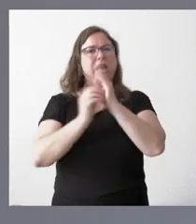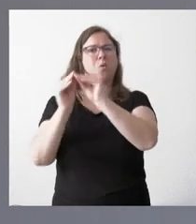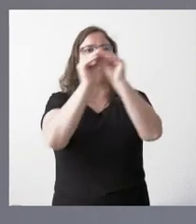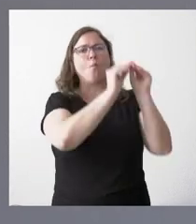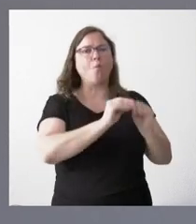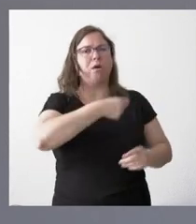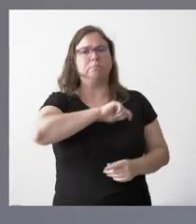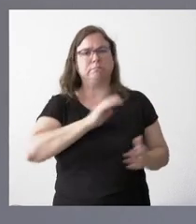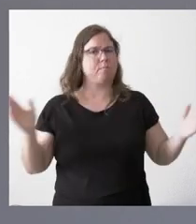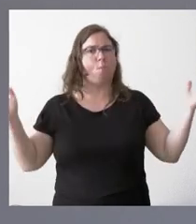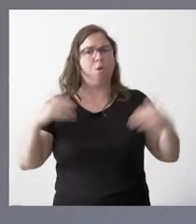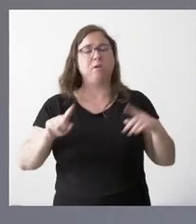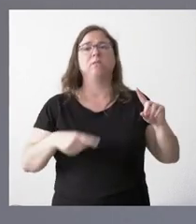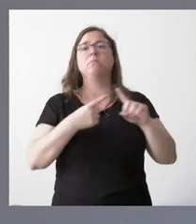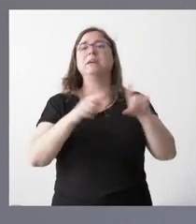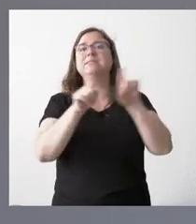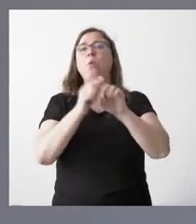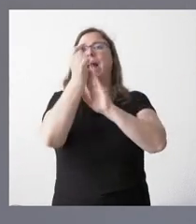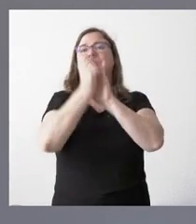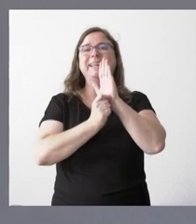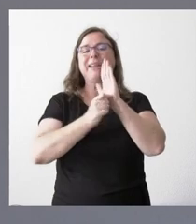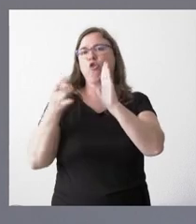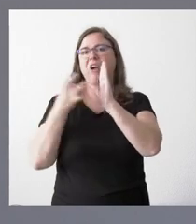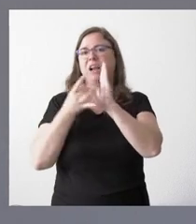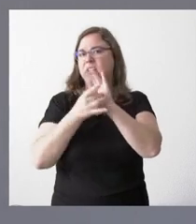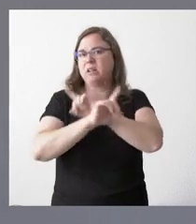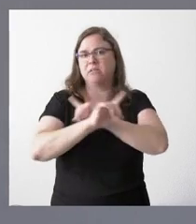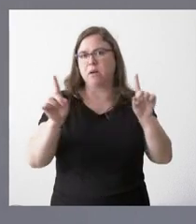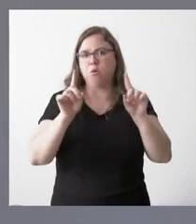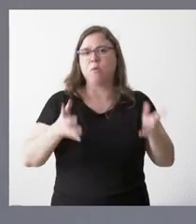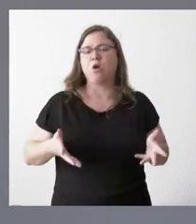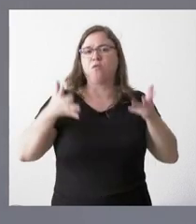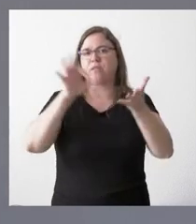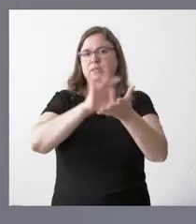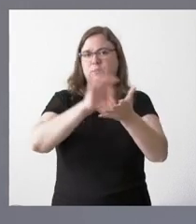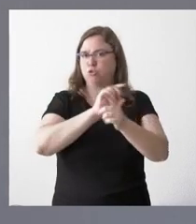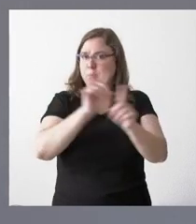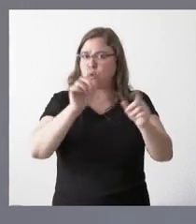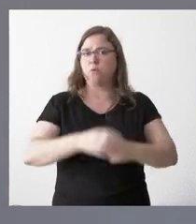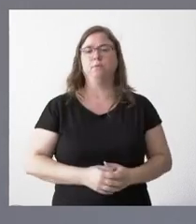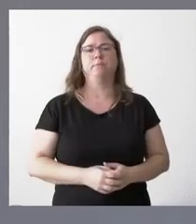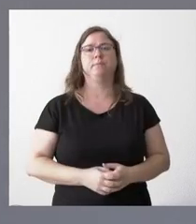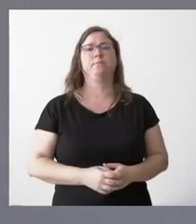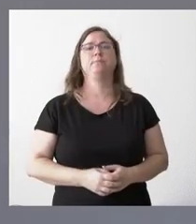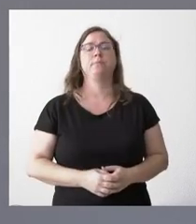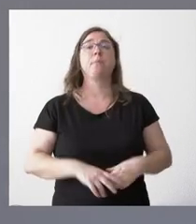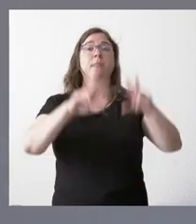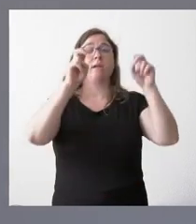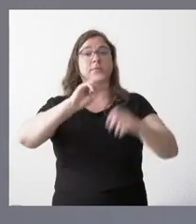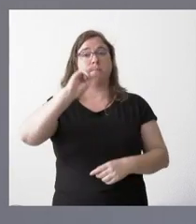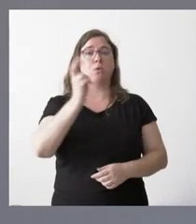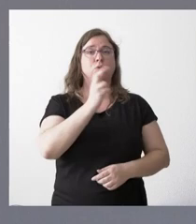entre todos los españoles, pero tampoco con el criterio de calidad en la prestación de estos servicios. Un asunto que también